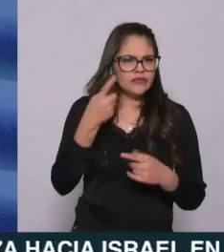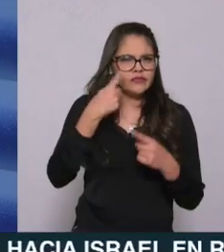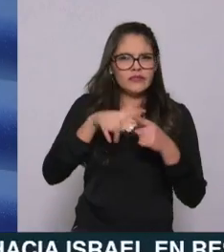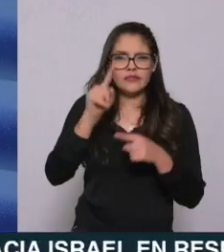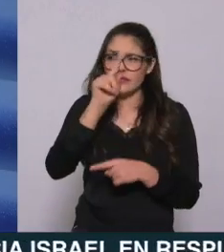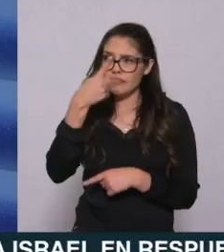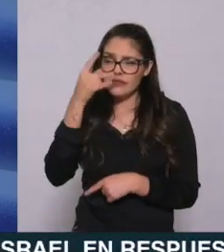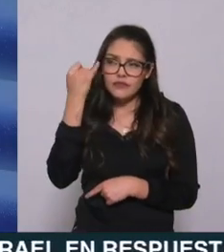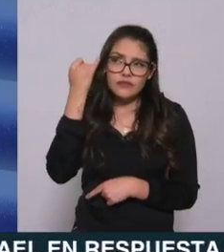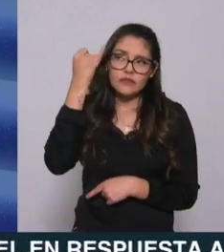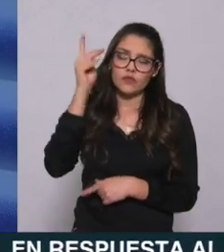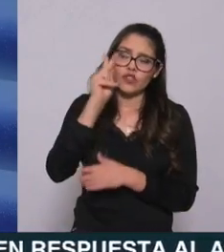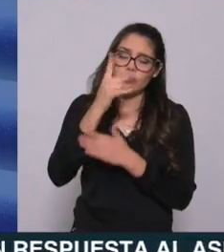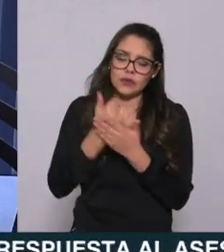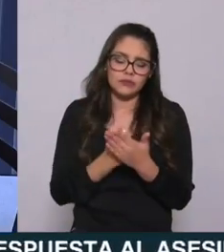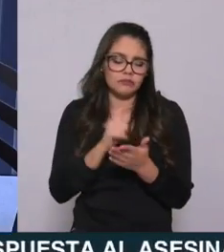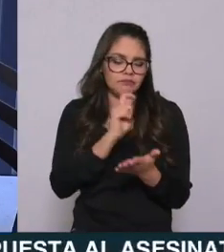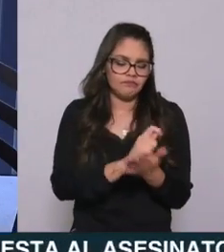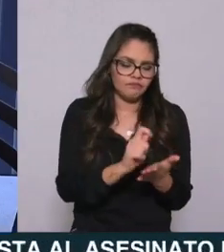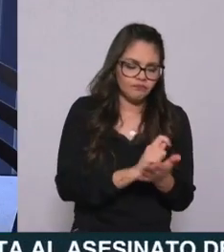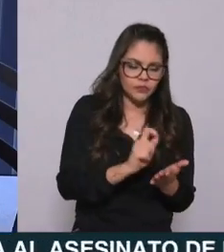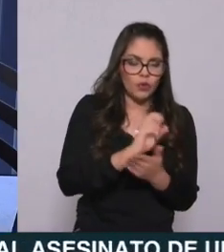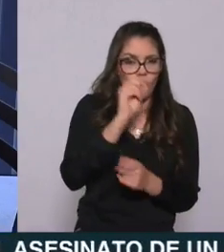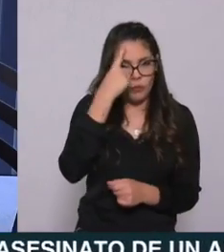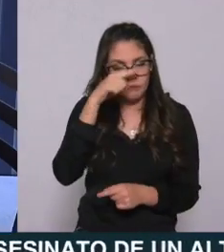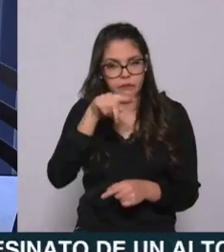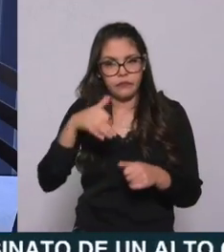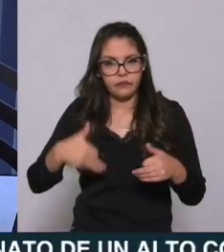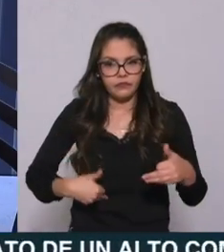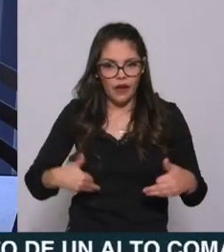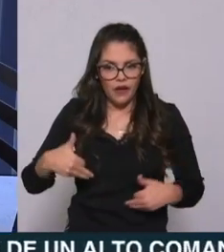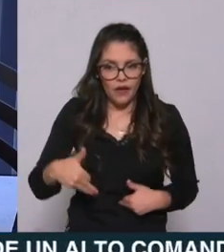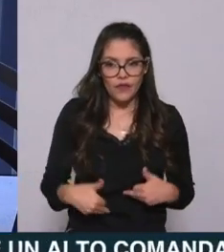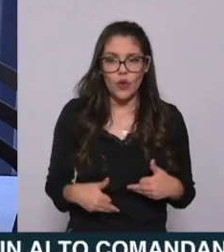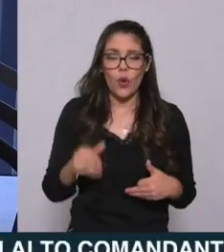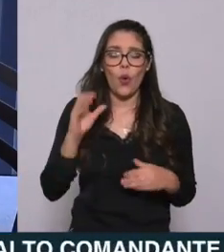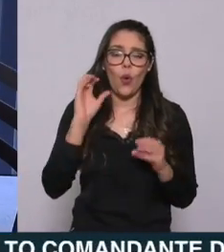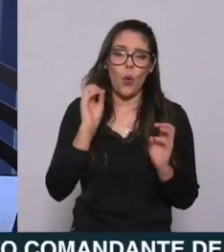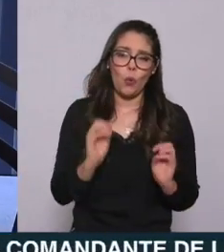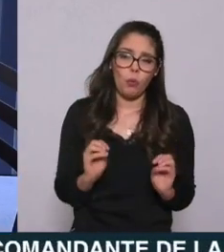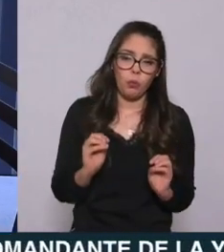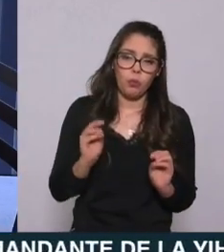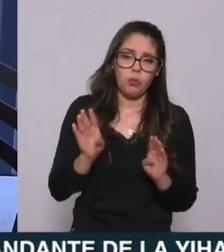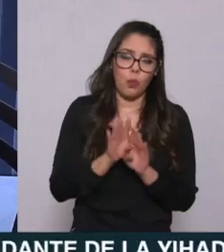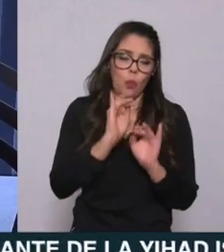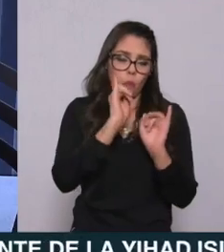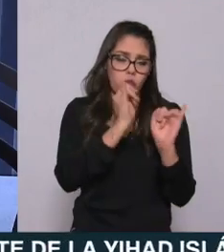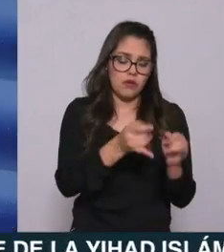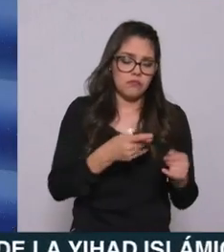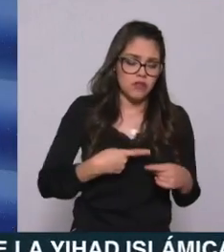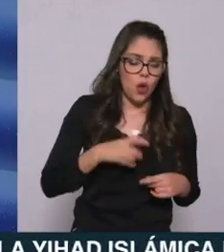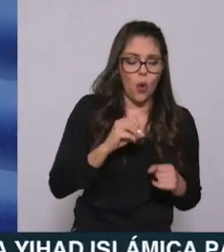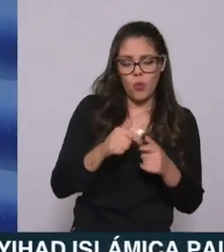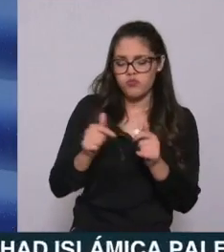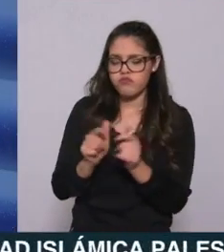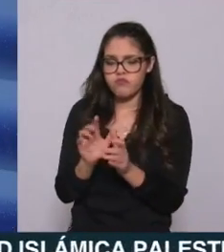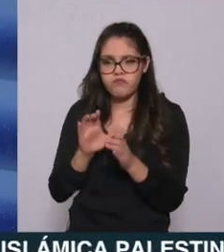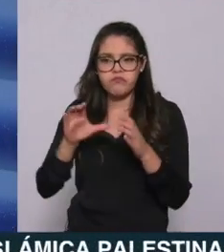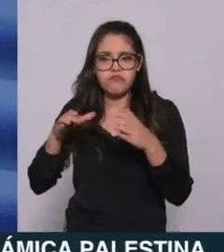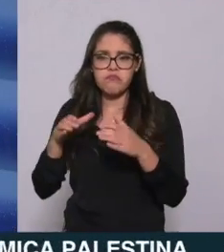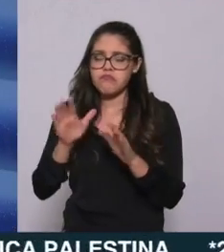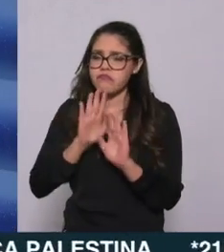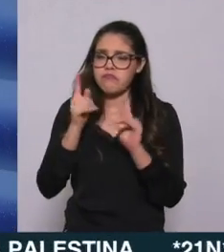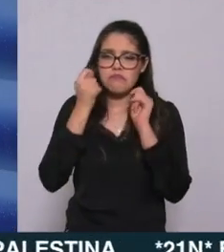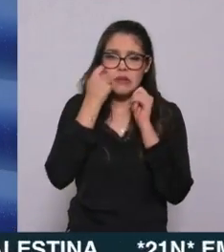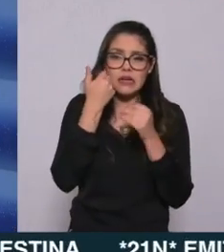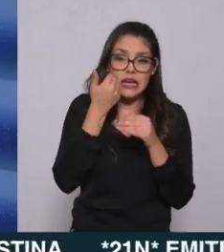proyecto que tengan ya sea escrito o ya sea en obra de teatro, ya sea que a lo mejor sea un individuo o ya un grupo como tal que quiera pues llevar